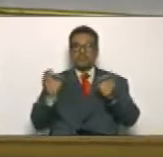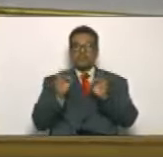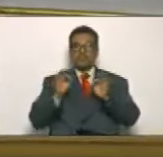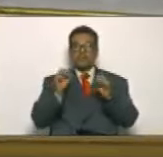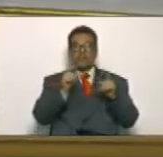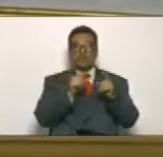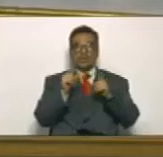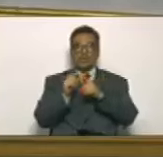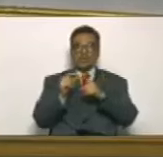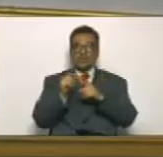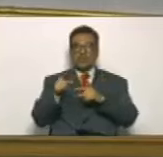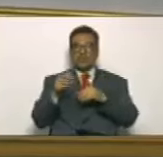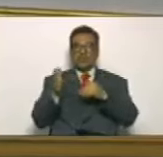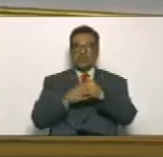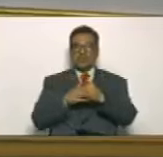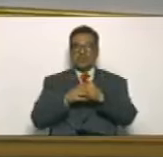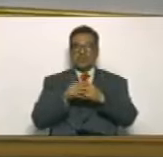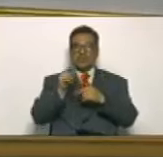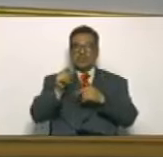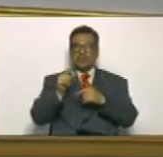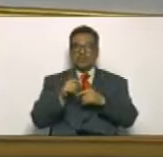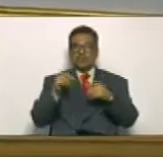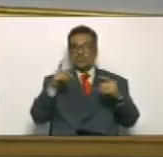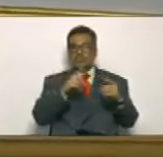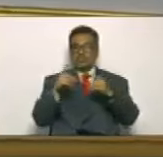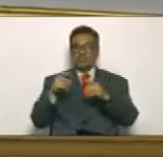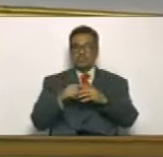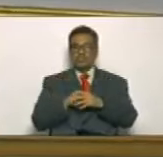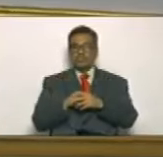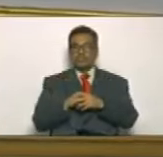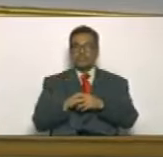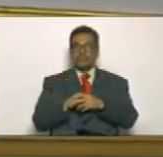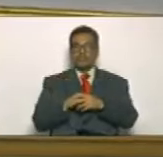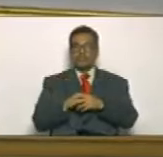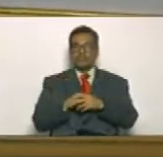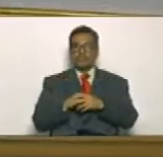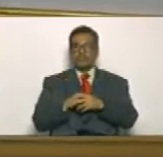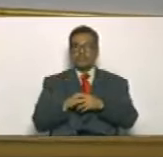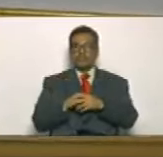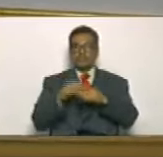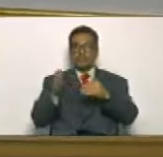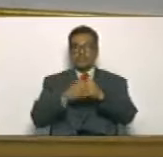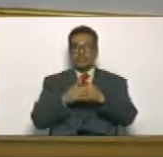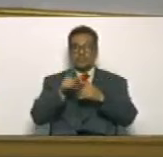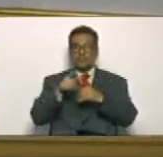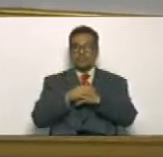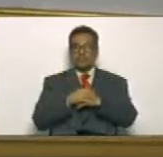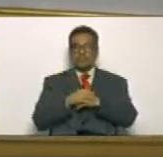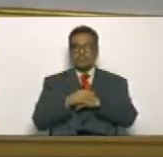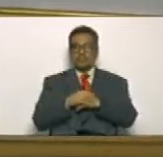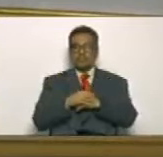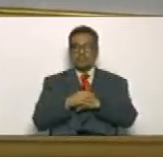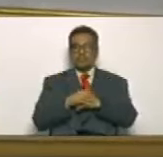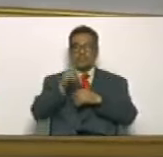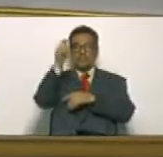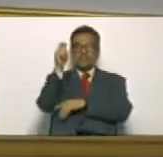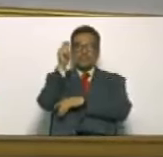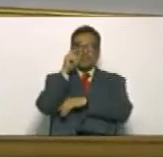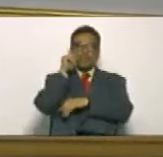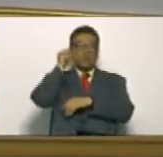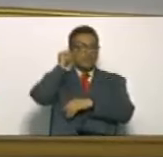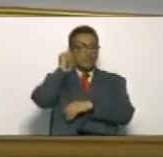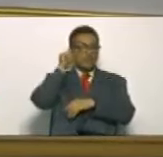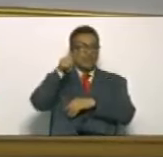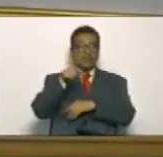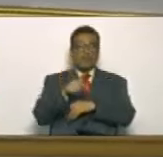anotado en el derecho de palabra. Se va a cerrar el debate. Se cierra. las honorables diputadas y los